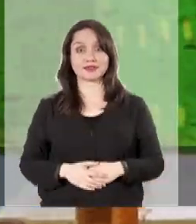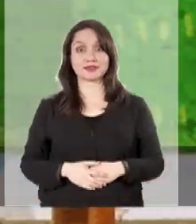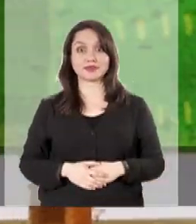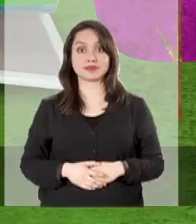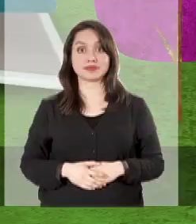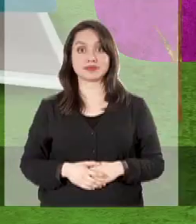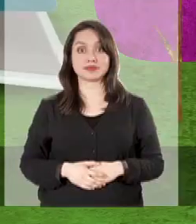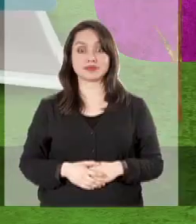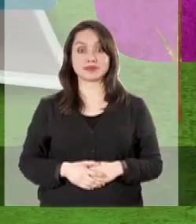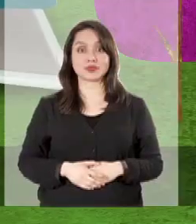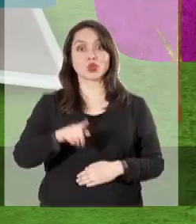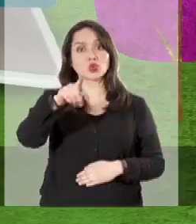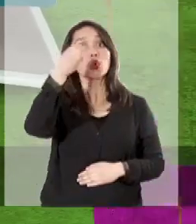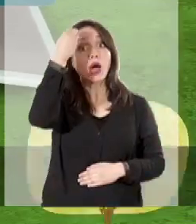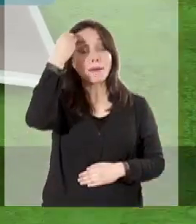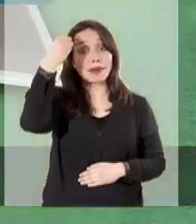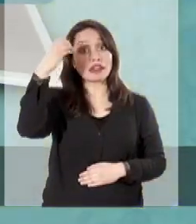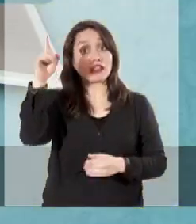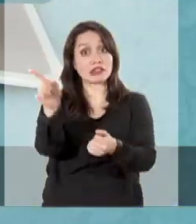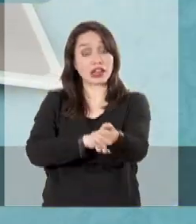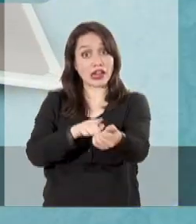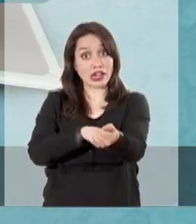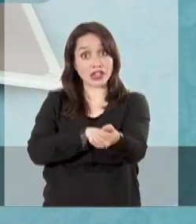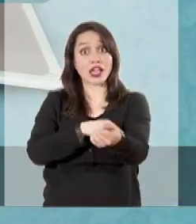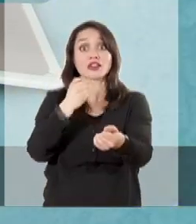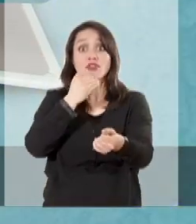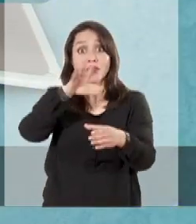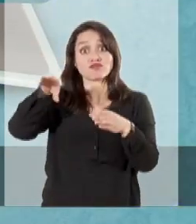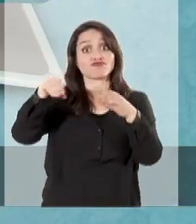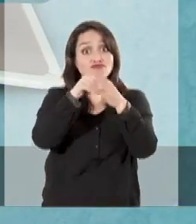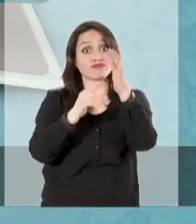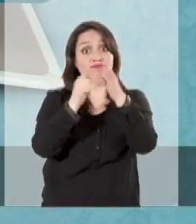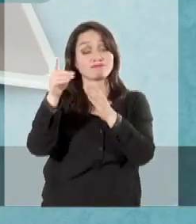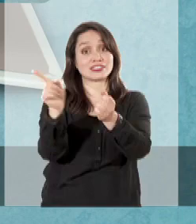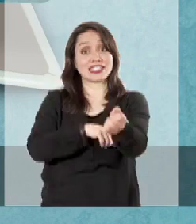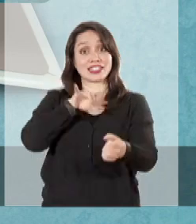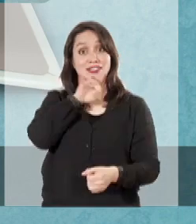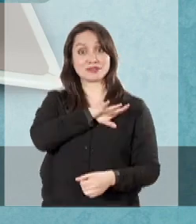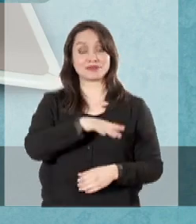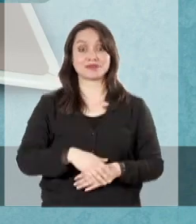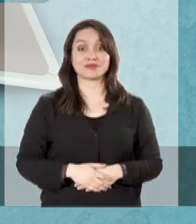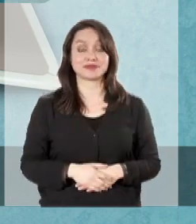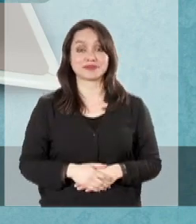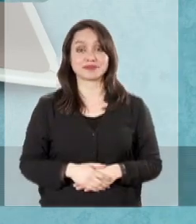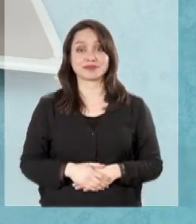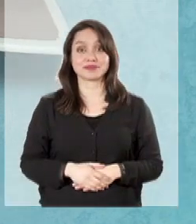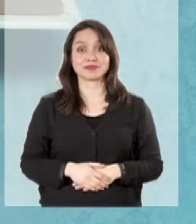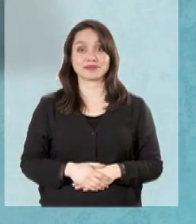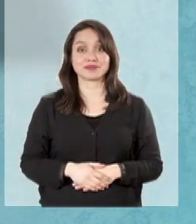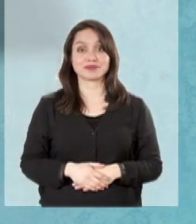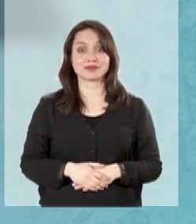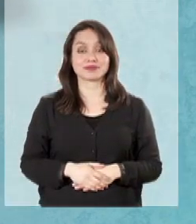calles. Conoce tu energía y sé parte del desarrollo energético de Chile.